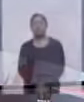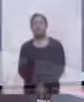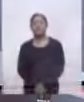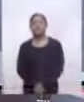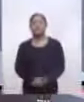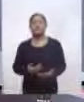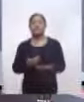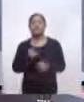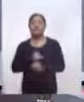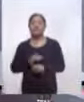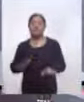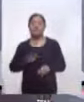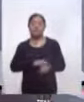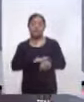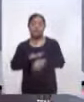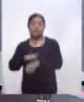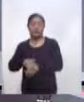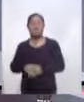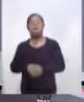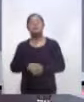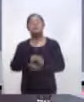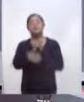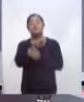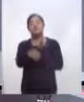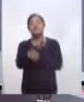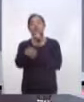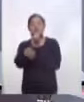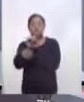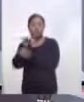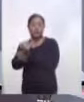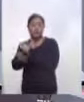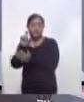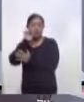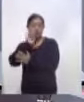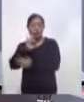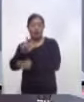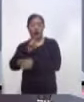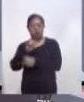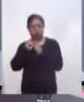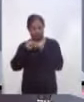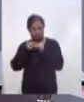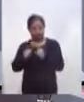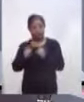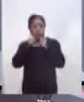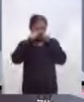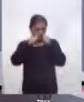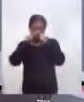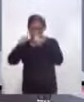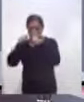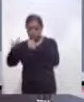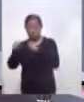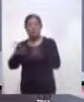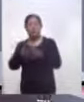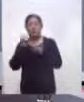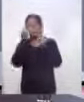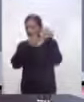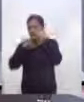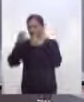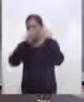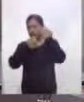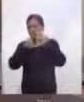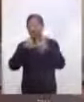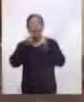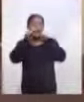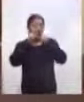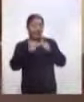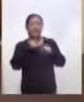Continuamos con más información. El Instituto Estatal de la Mujer fortalecerá las estrategias de atención a la violencia con programas federales.